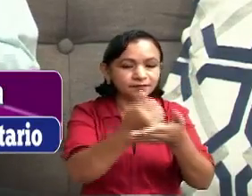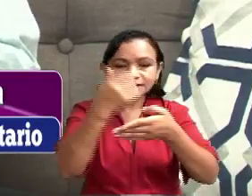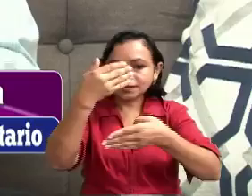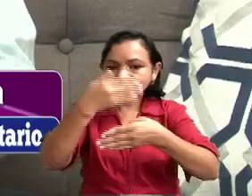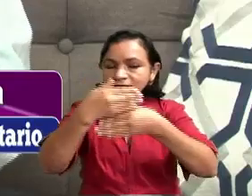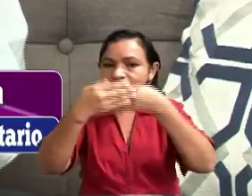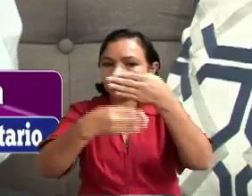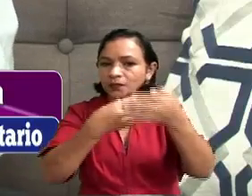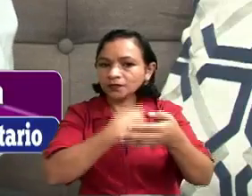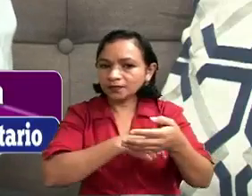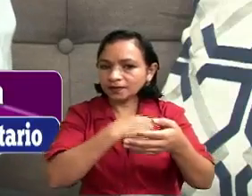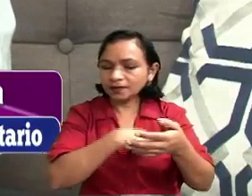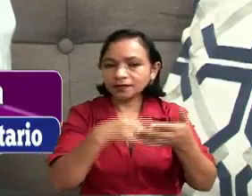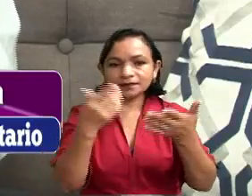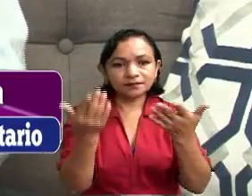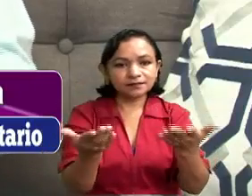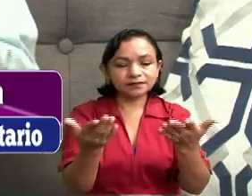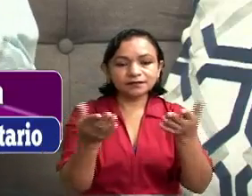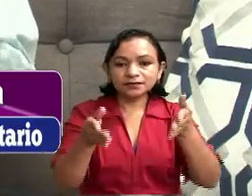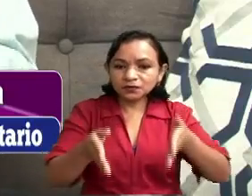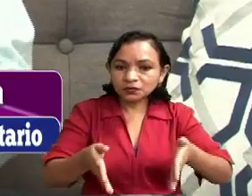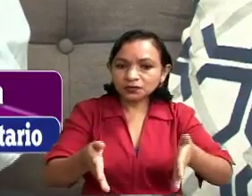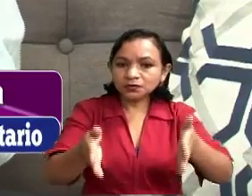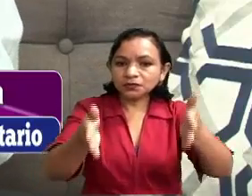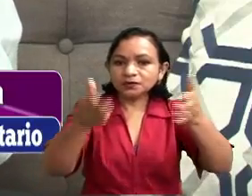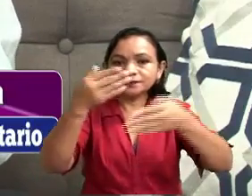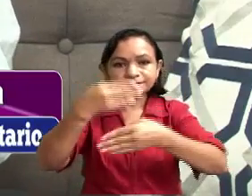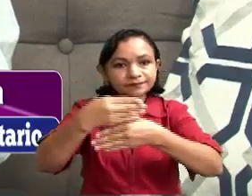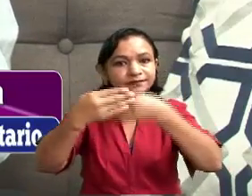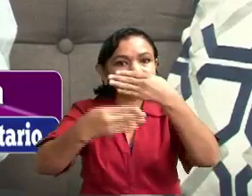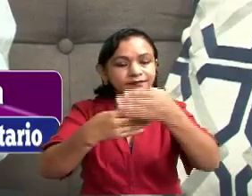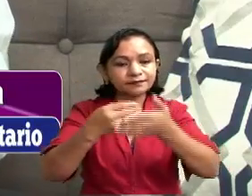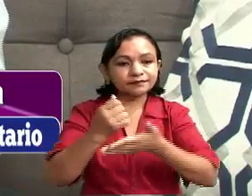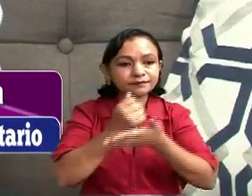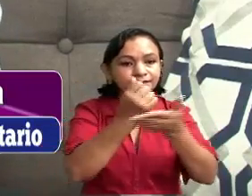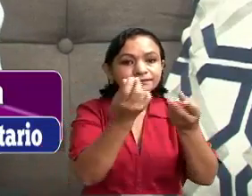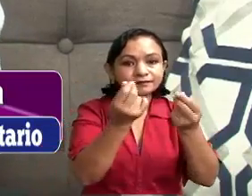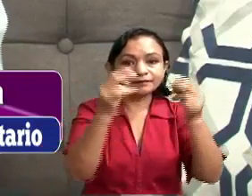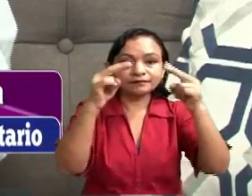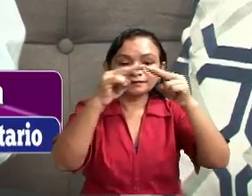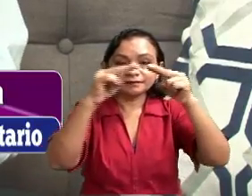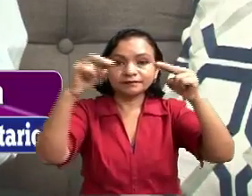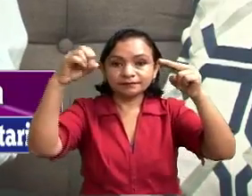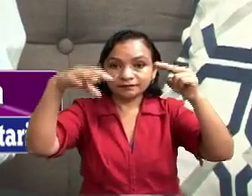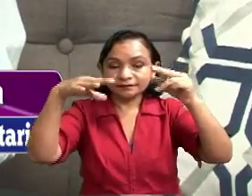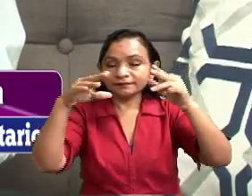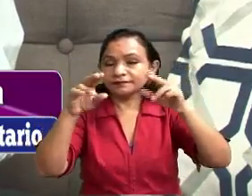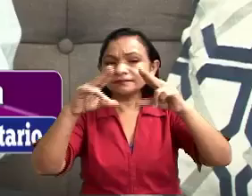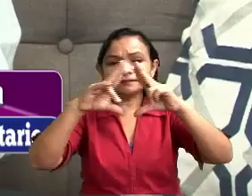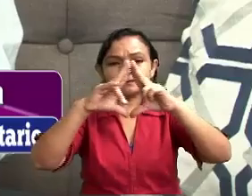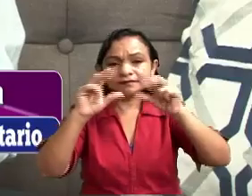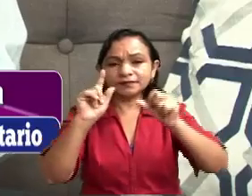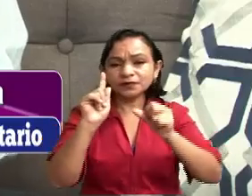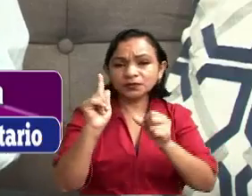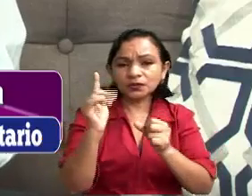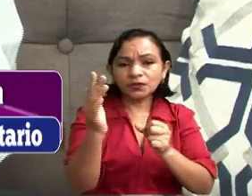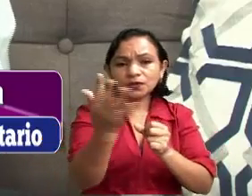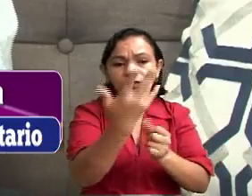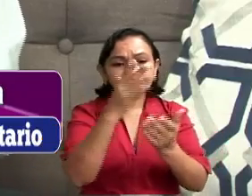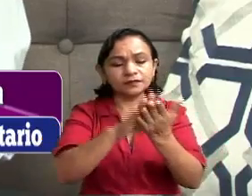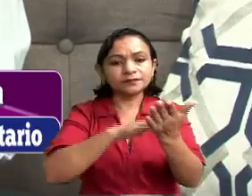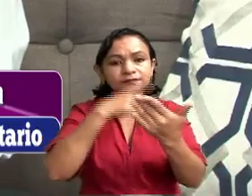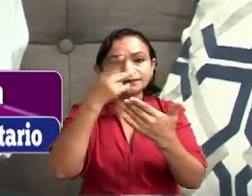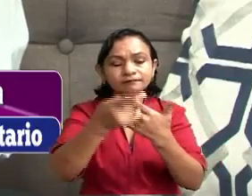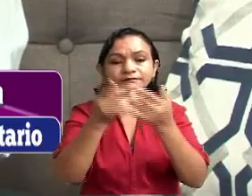escuelas, se financia la construcción de carreteras, se financia la cobertura eléctrica nacional. Todos los programas prioritarios que te expliqué